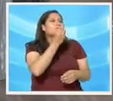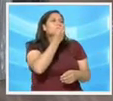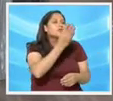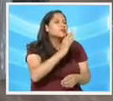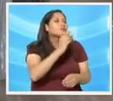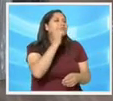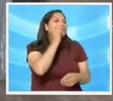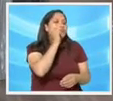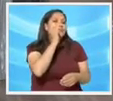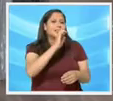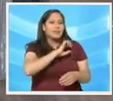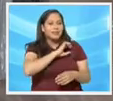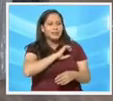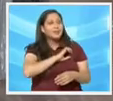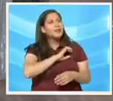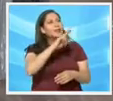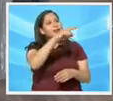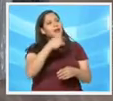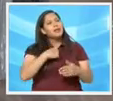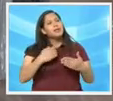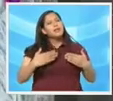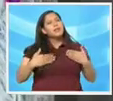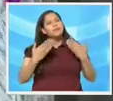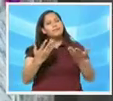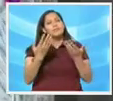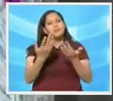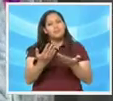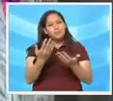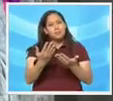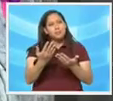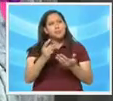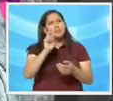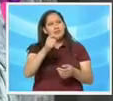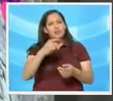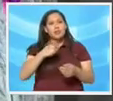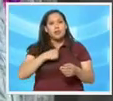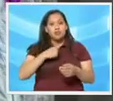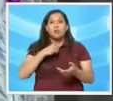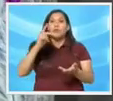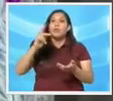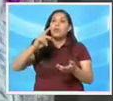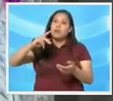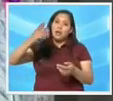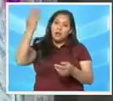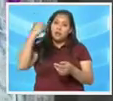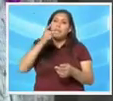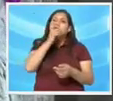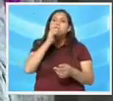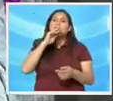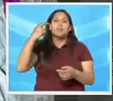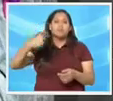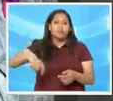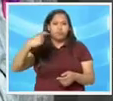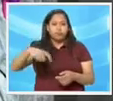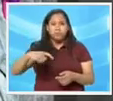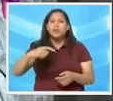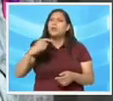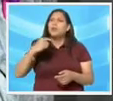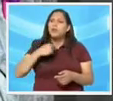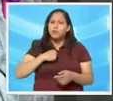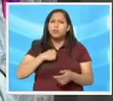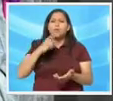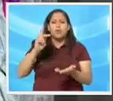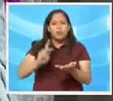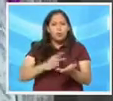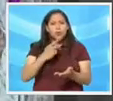y que tenían una esperanza, que era que yo recuperara la fortuna que alguna vez habían tenido y que para eso tenía que ser